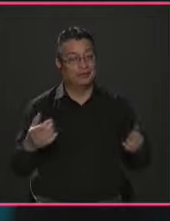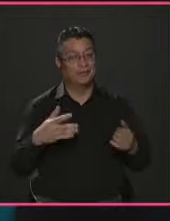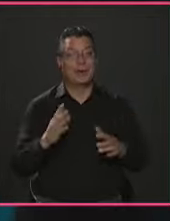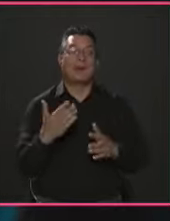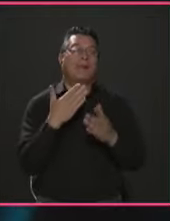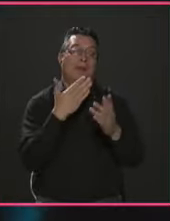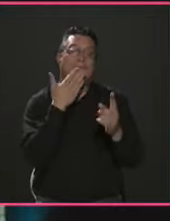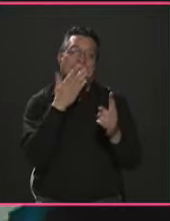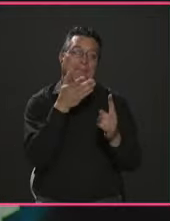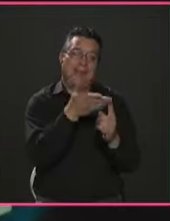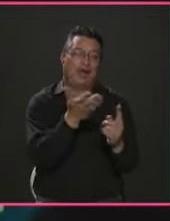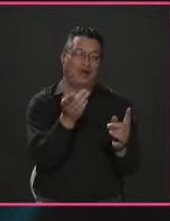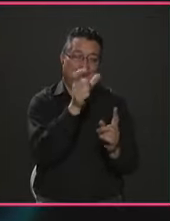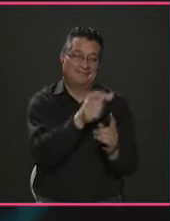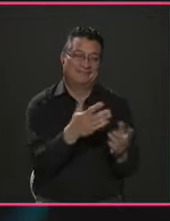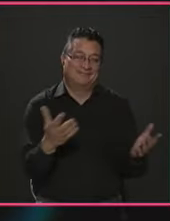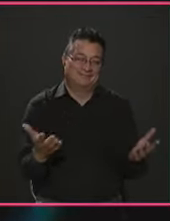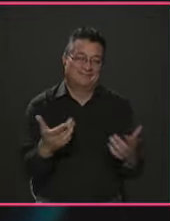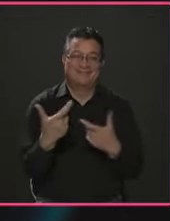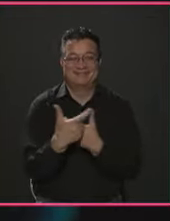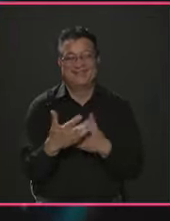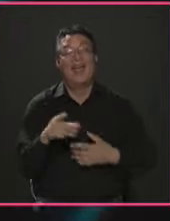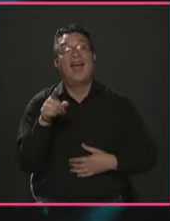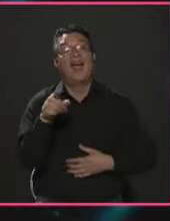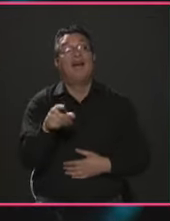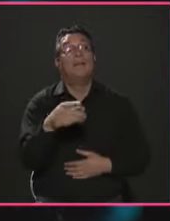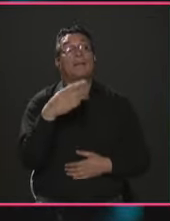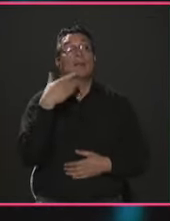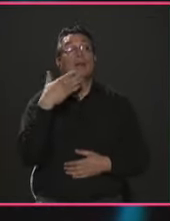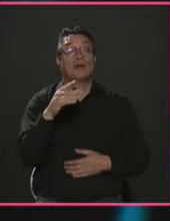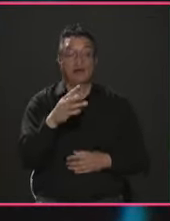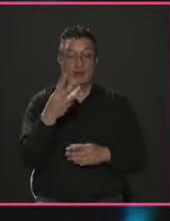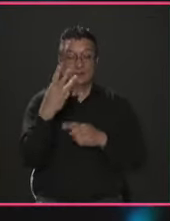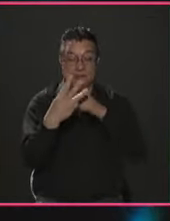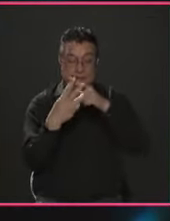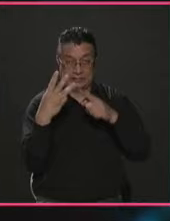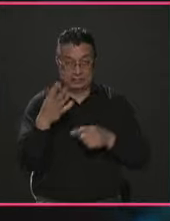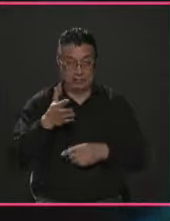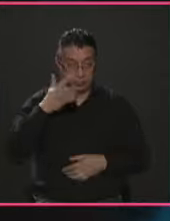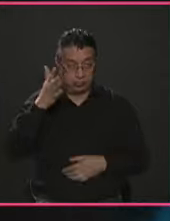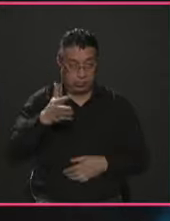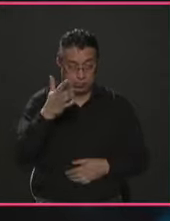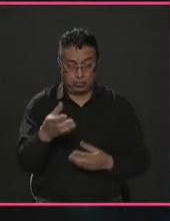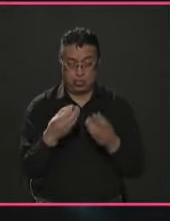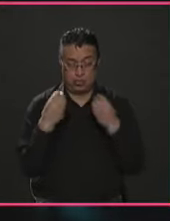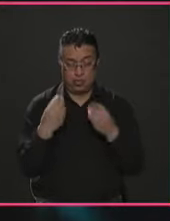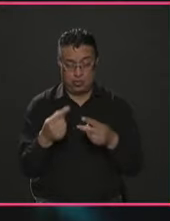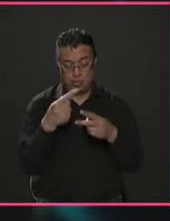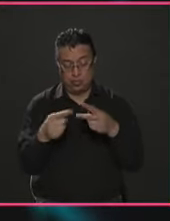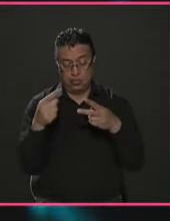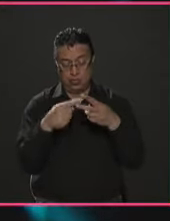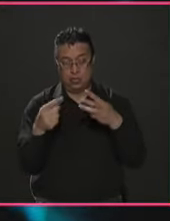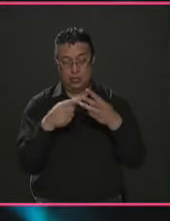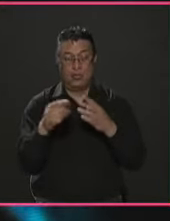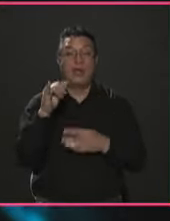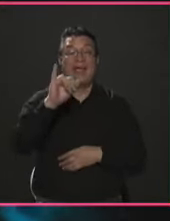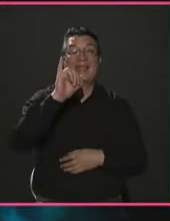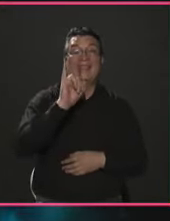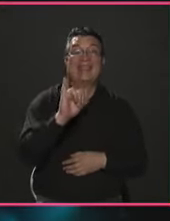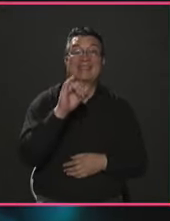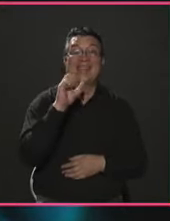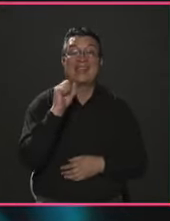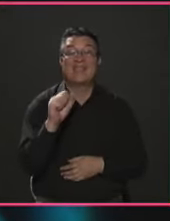como como nosotros Oye afortunadamente tenemos ahora tres granders continuar con este paragua esta gran temática que es la Inteligencia